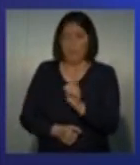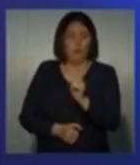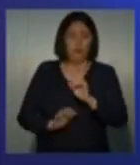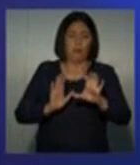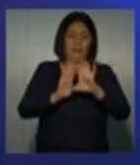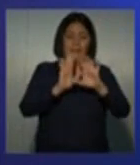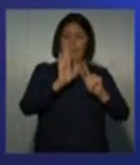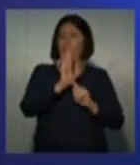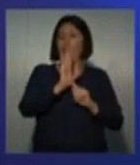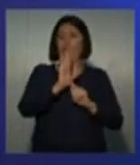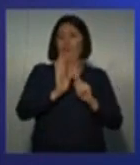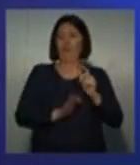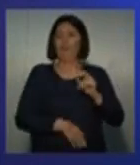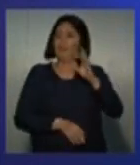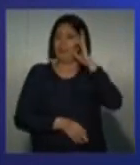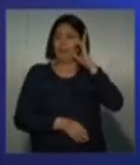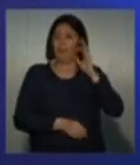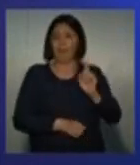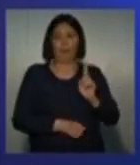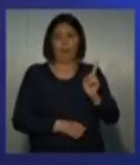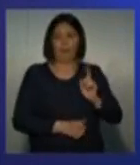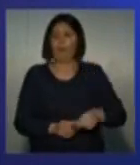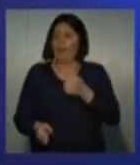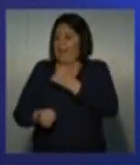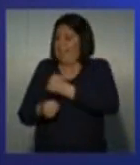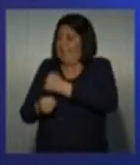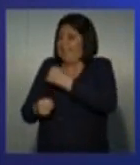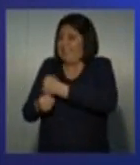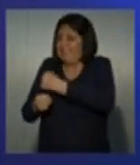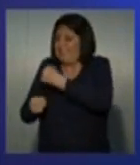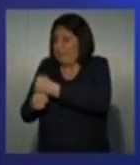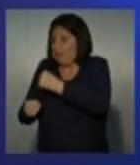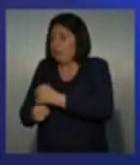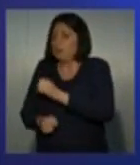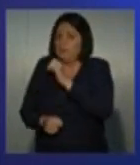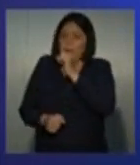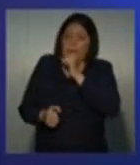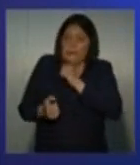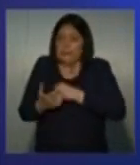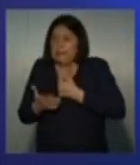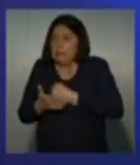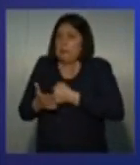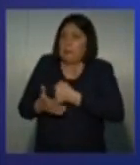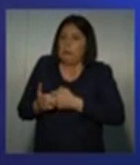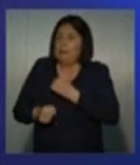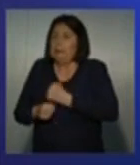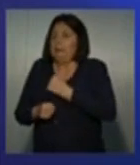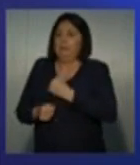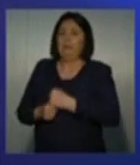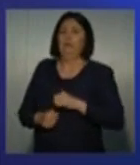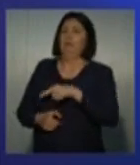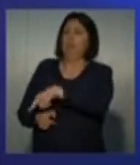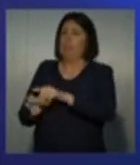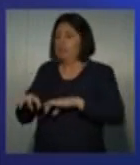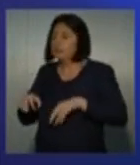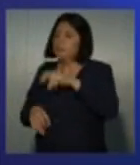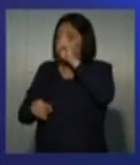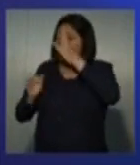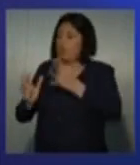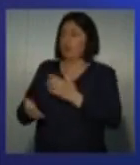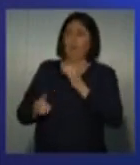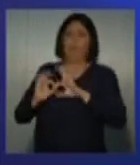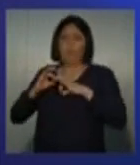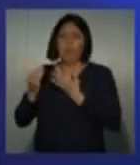constitución fujimontesinista, se debe al trabajo y al sacrificio de los peruanos que dignamente sacan adelante a sus familias y a nuestro